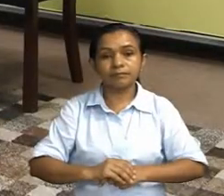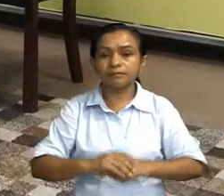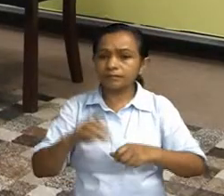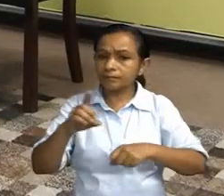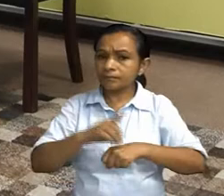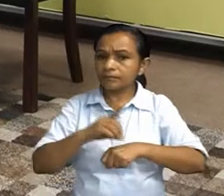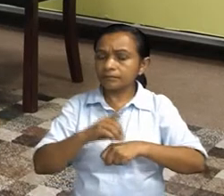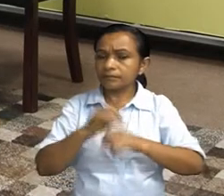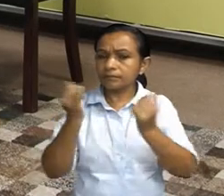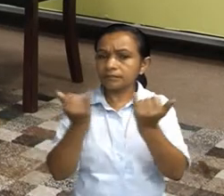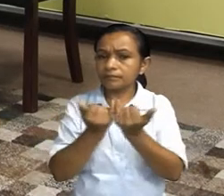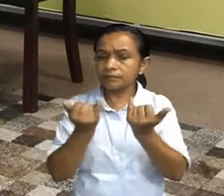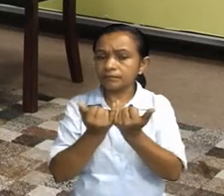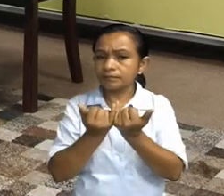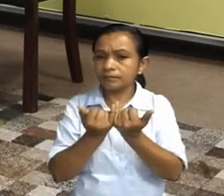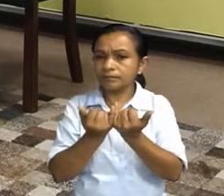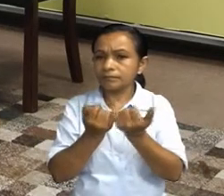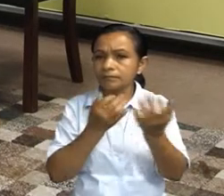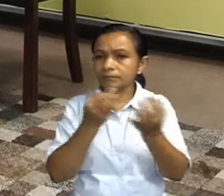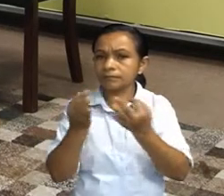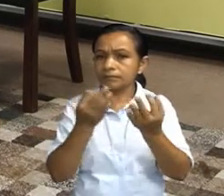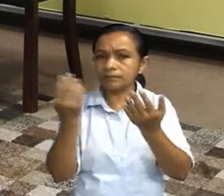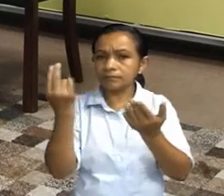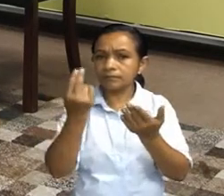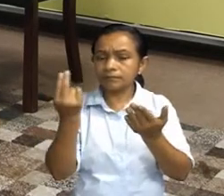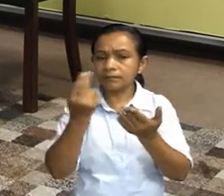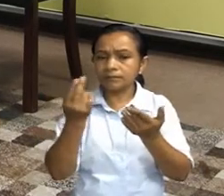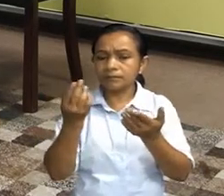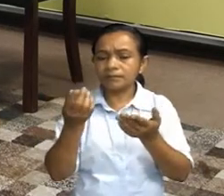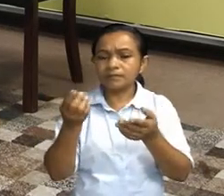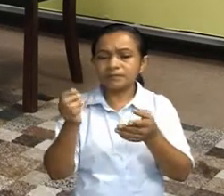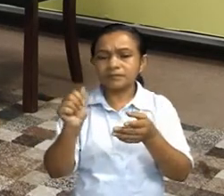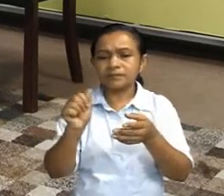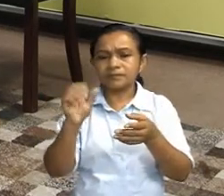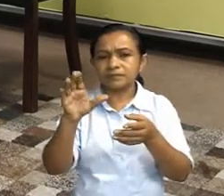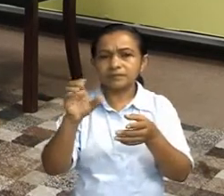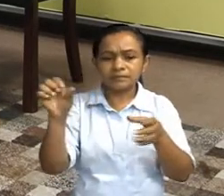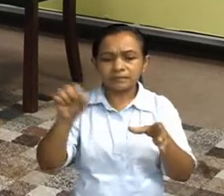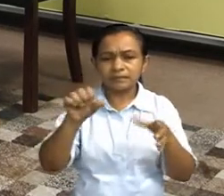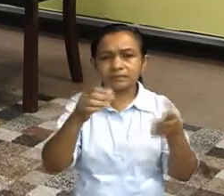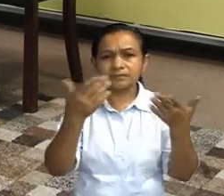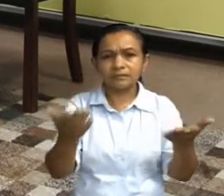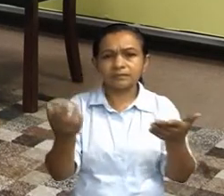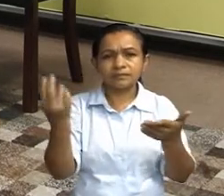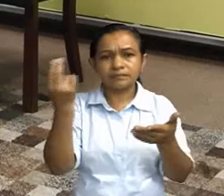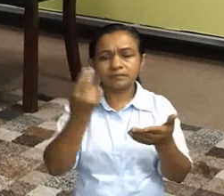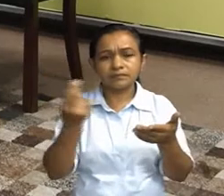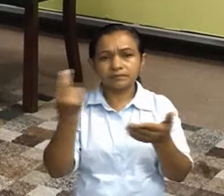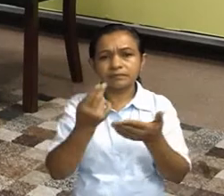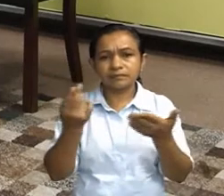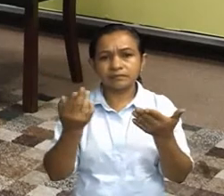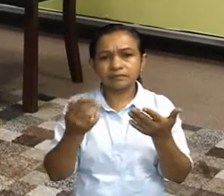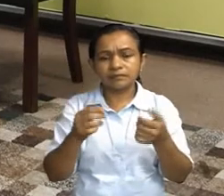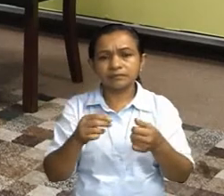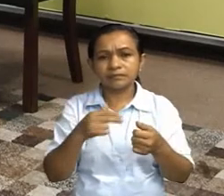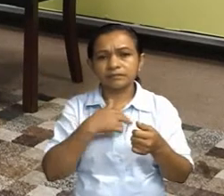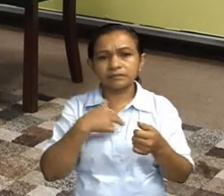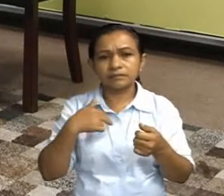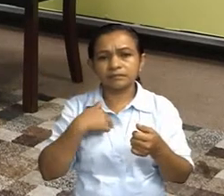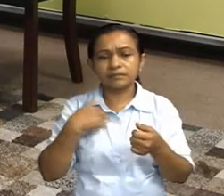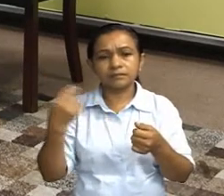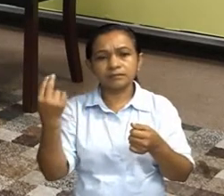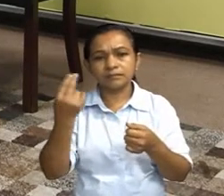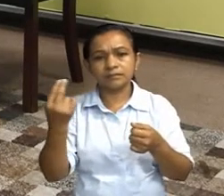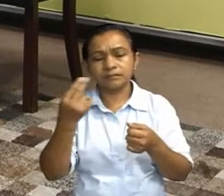ver, por ejemplo, el uso de detergente. Ya las niñas están empezando a utilizar, dejando su pamper, están